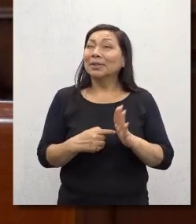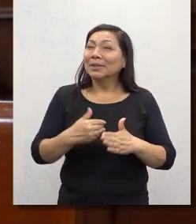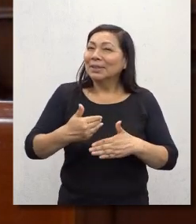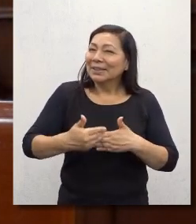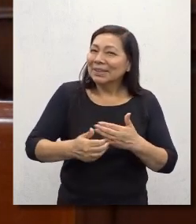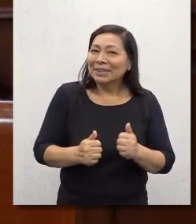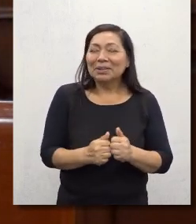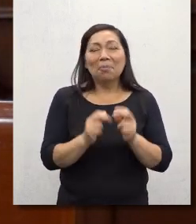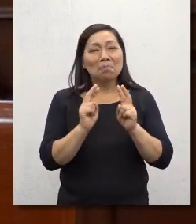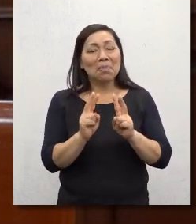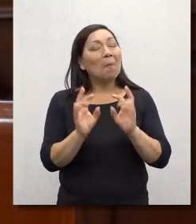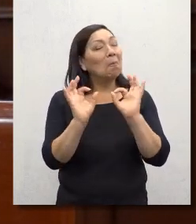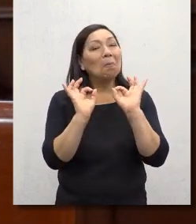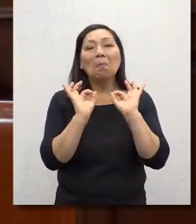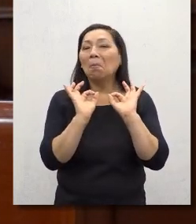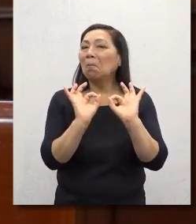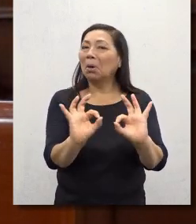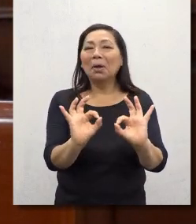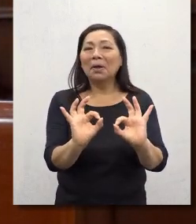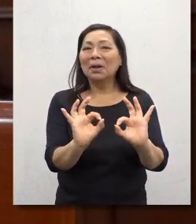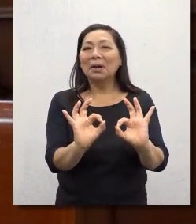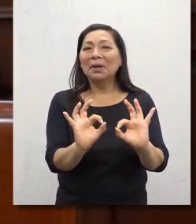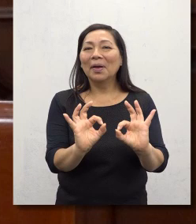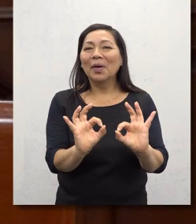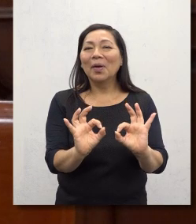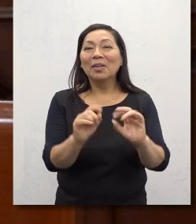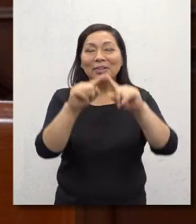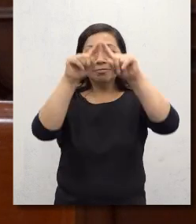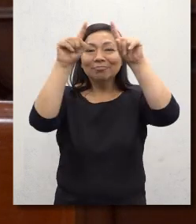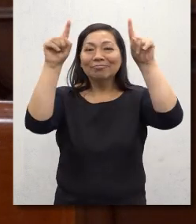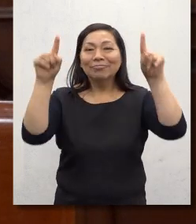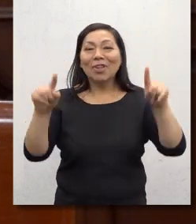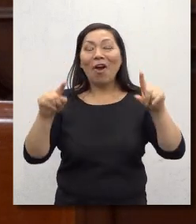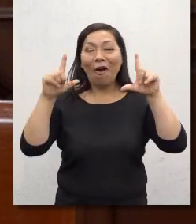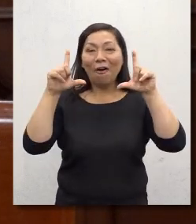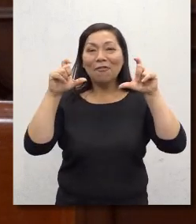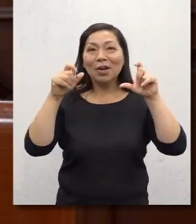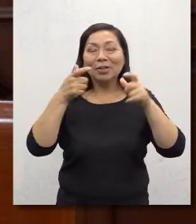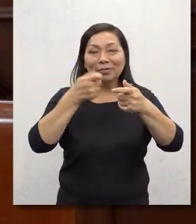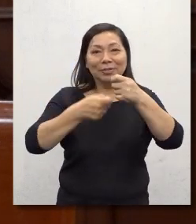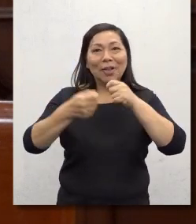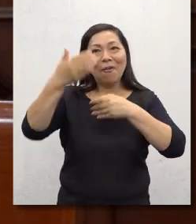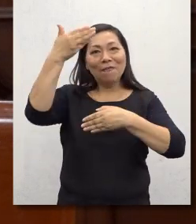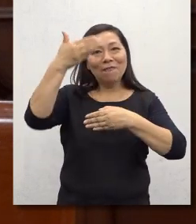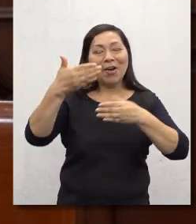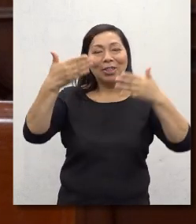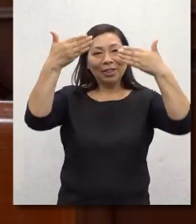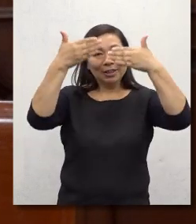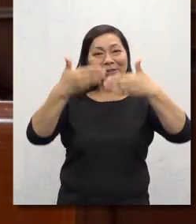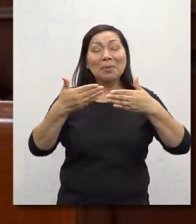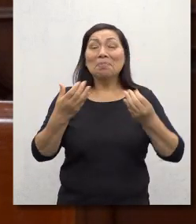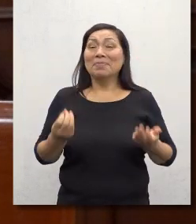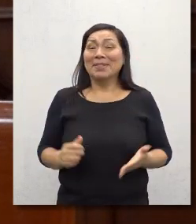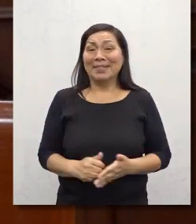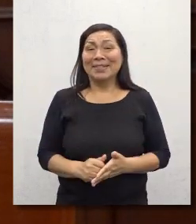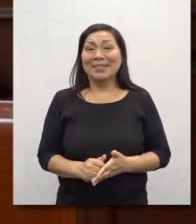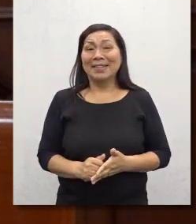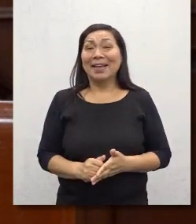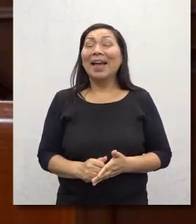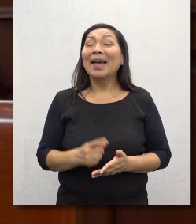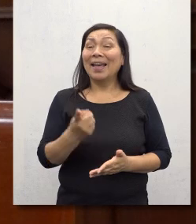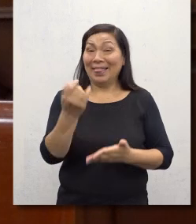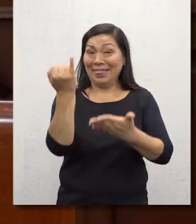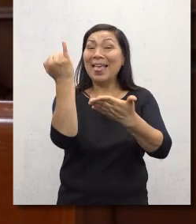apreciarla perfectamente en el cuadro al momento de ser develado, porque el